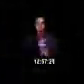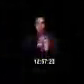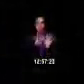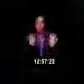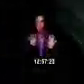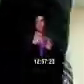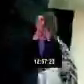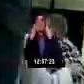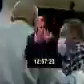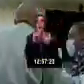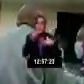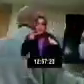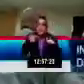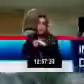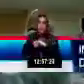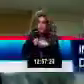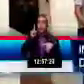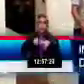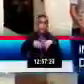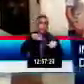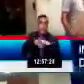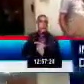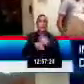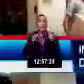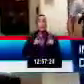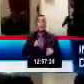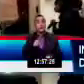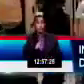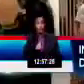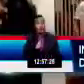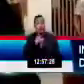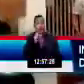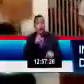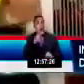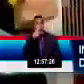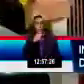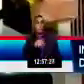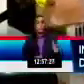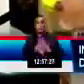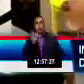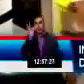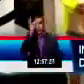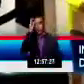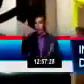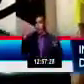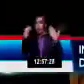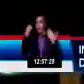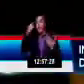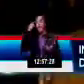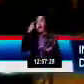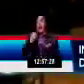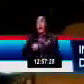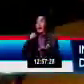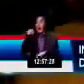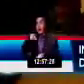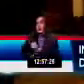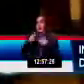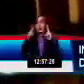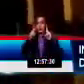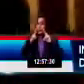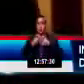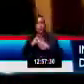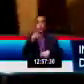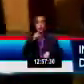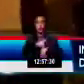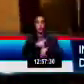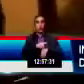al cuartel Modelo y luego al Hospital Guayaquil para realizarle un electrocardiograma. Todos estos hechos se desprenden luego del asesinato